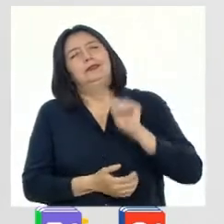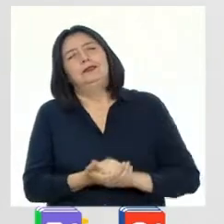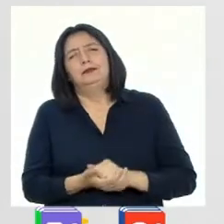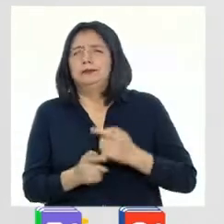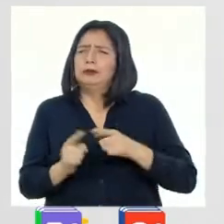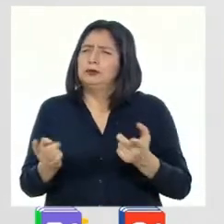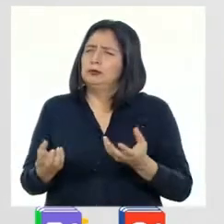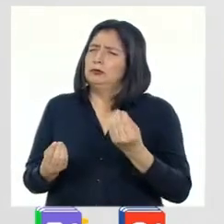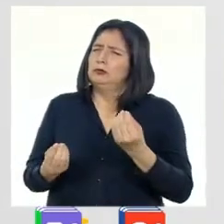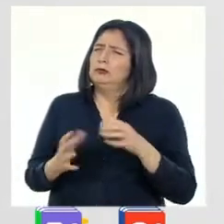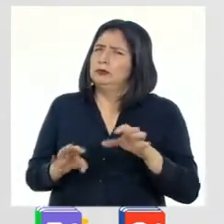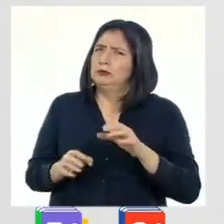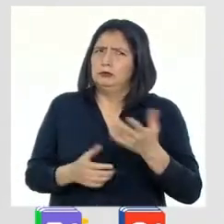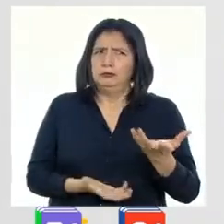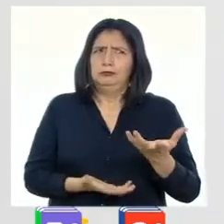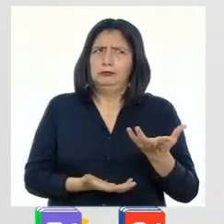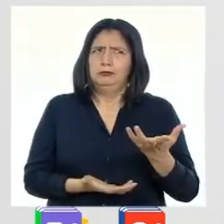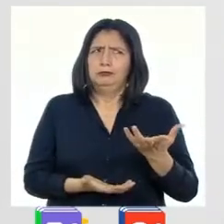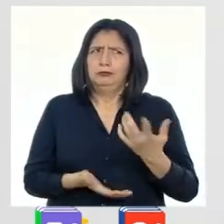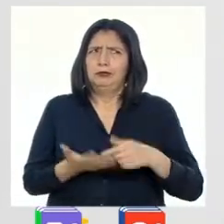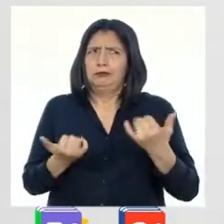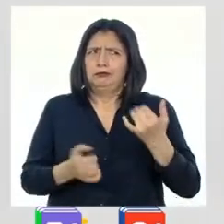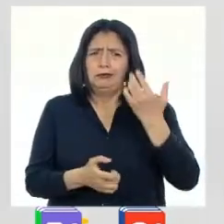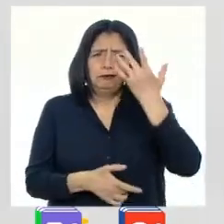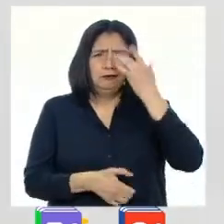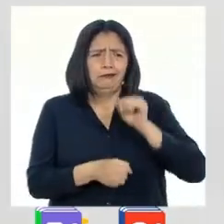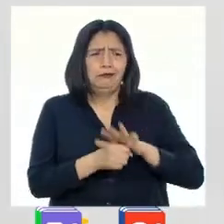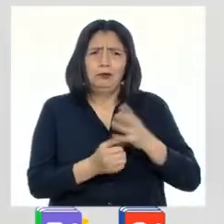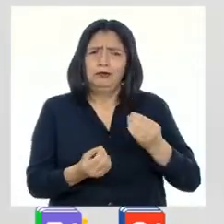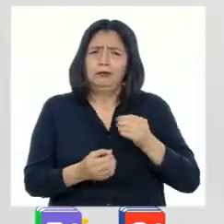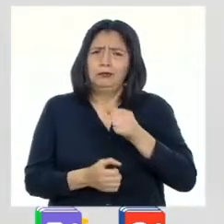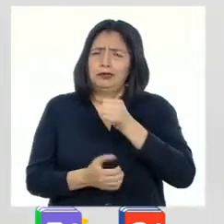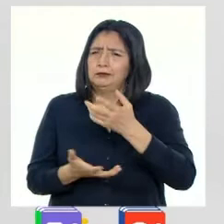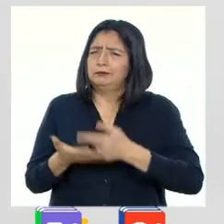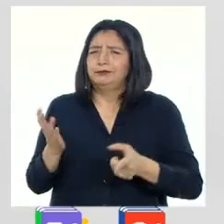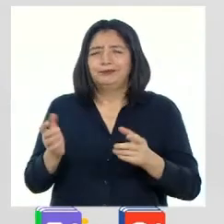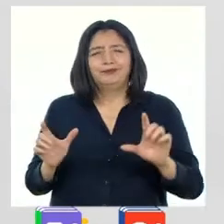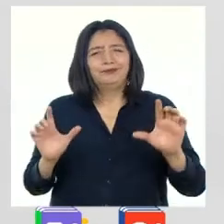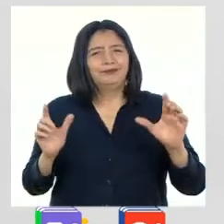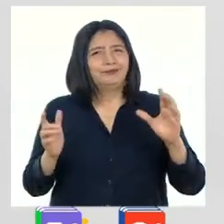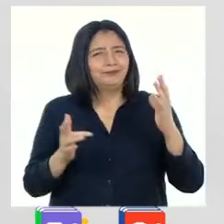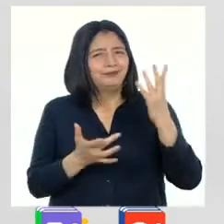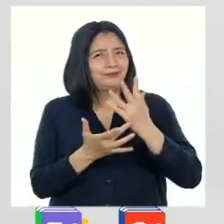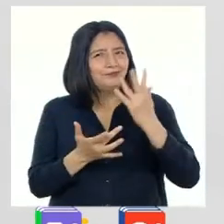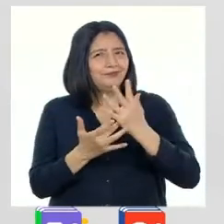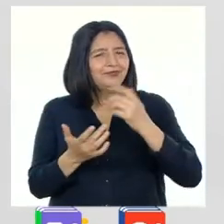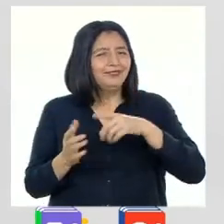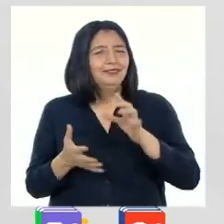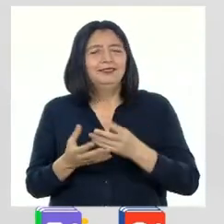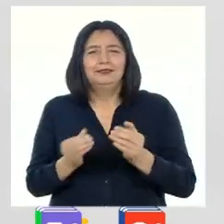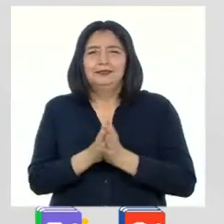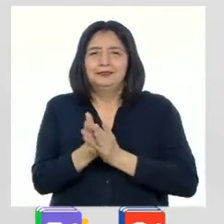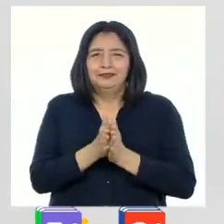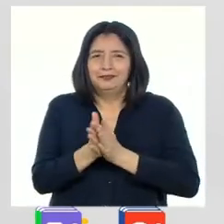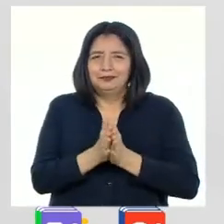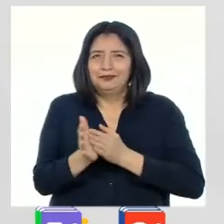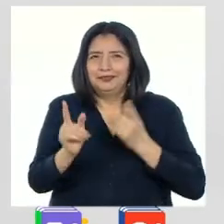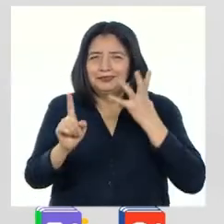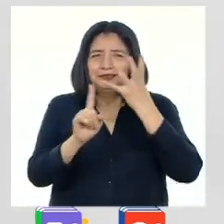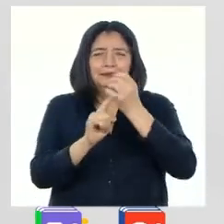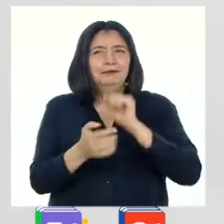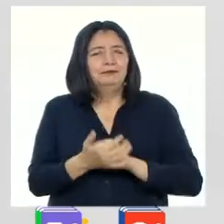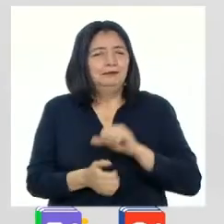Pero, ¿cómo hicieron para grabar esta canción en plena pandemia? Pues con la ayuda de la tecnología y muchas ganas de lograr el